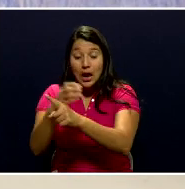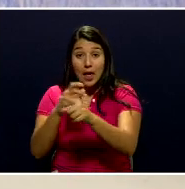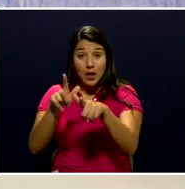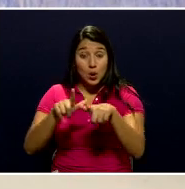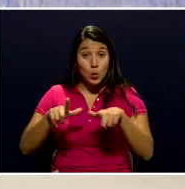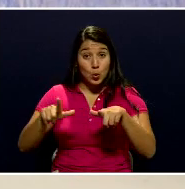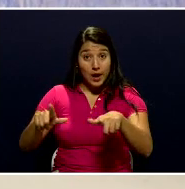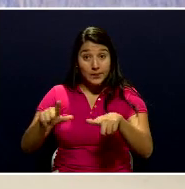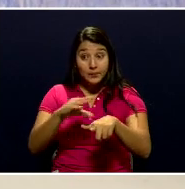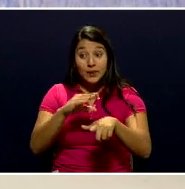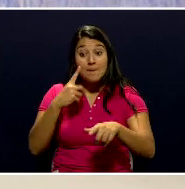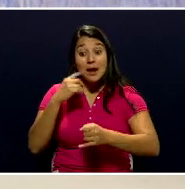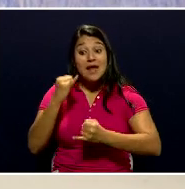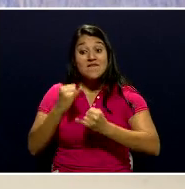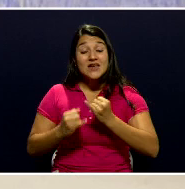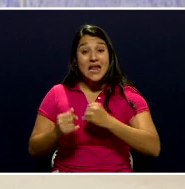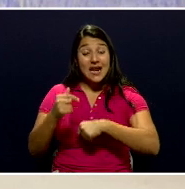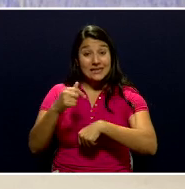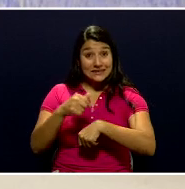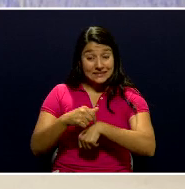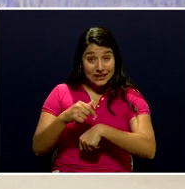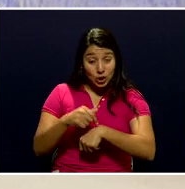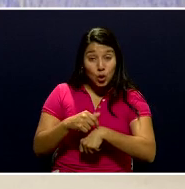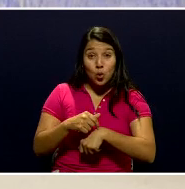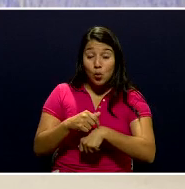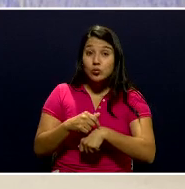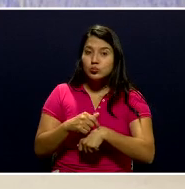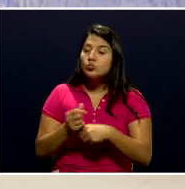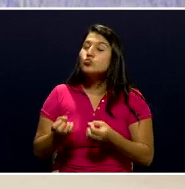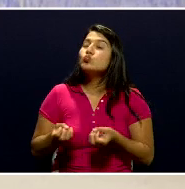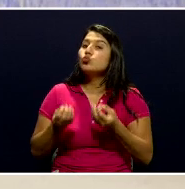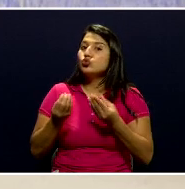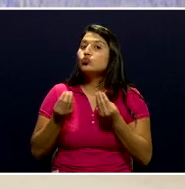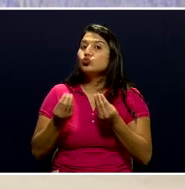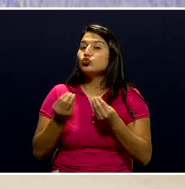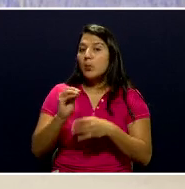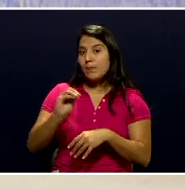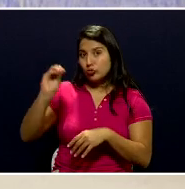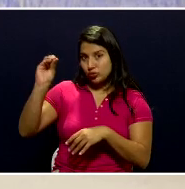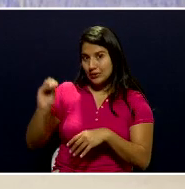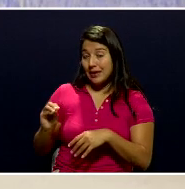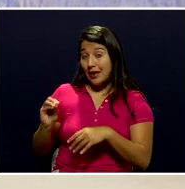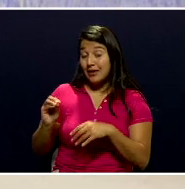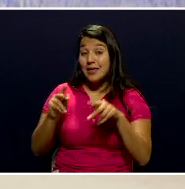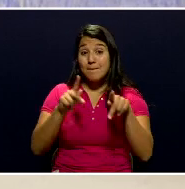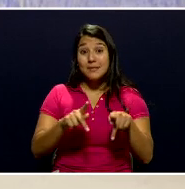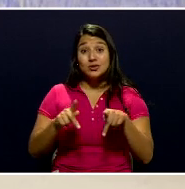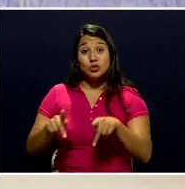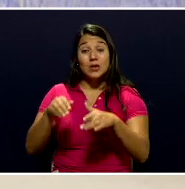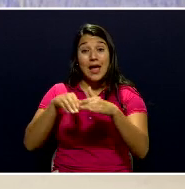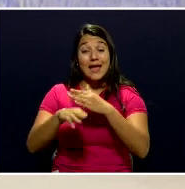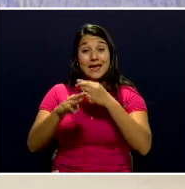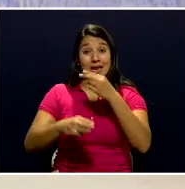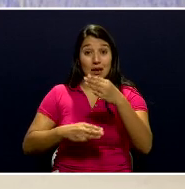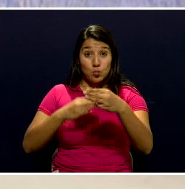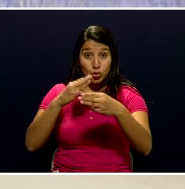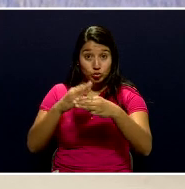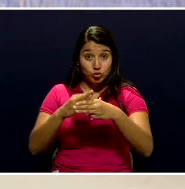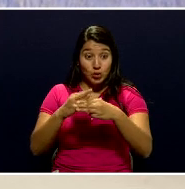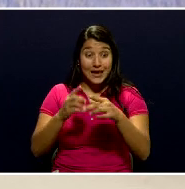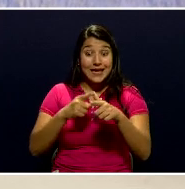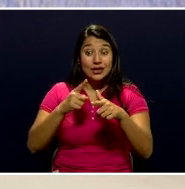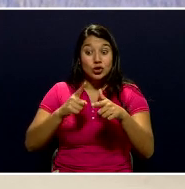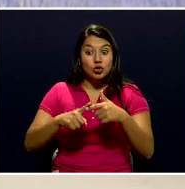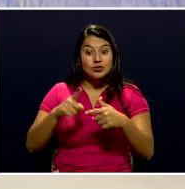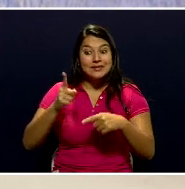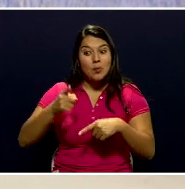final de este siglo va a ser un porcentaje altísimo de la población mundial. ¿Cómo vamos a